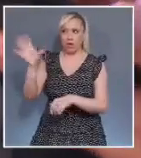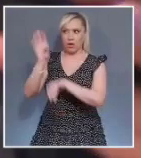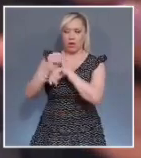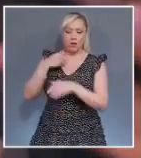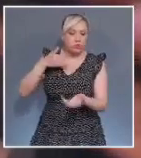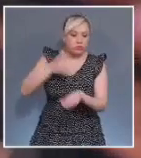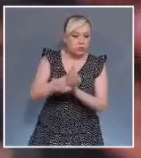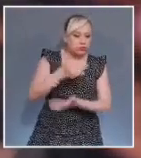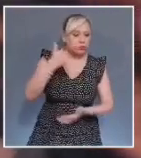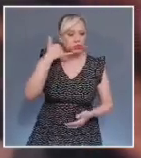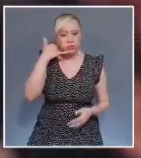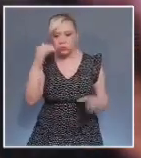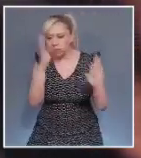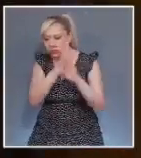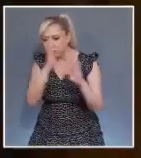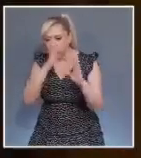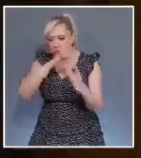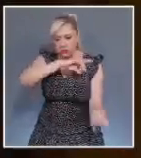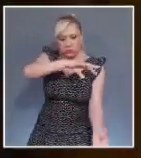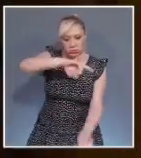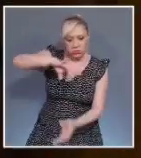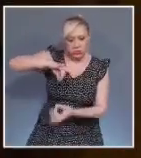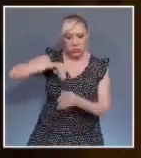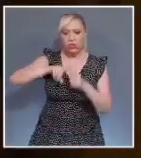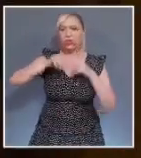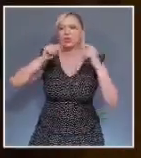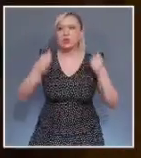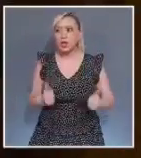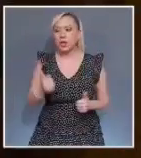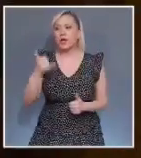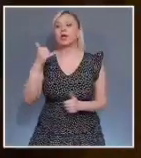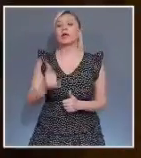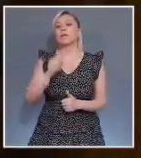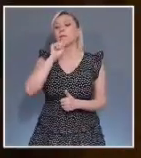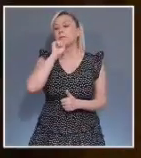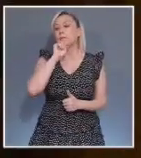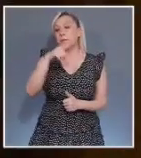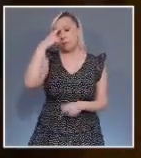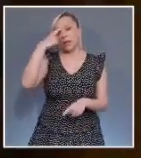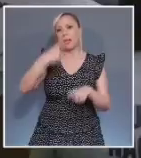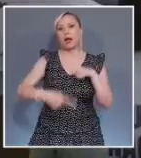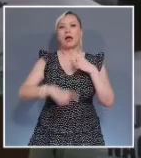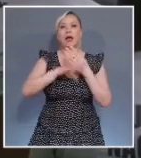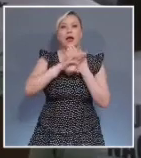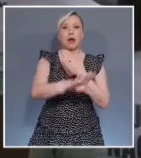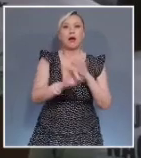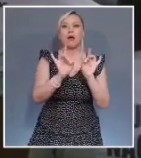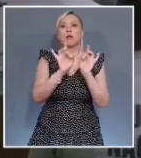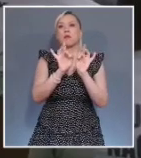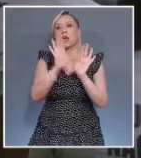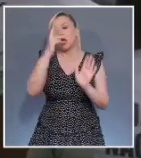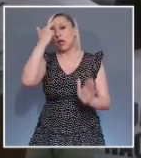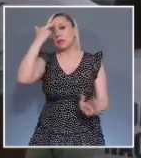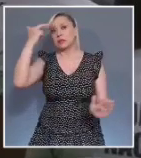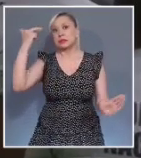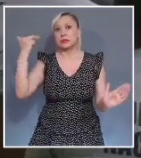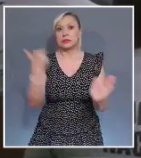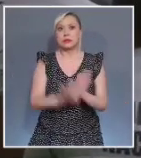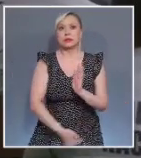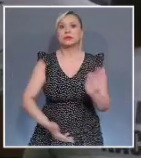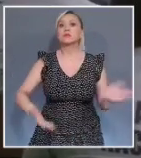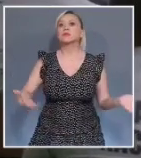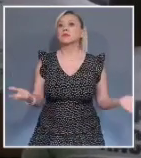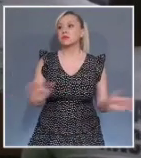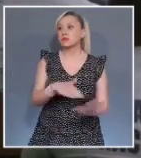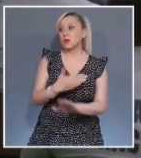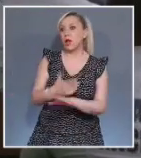para realizar verificaciones al participar en la prevención de faltas administrativas. Por ello, ambas